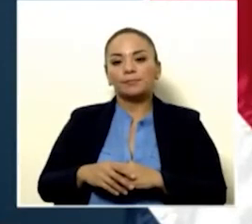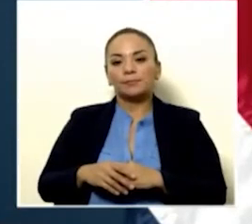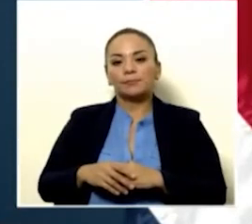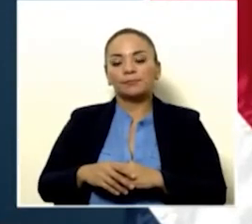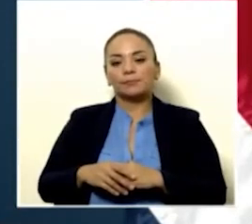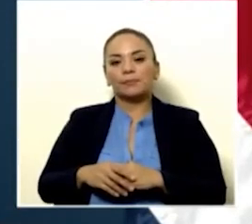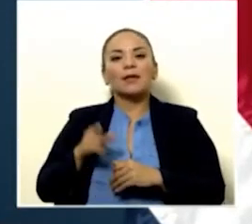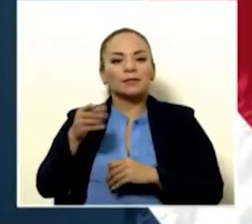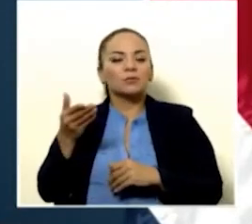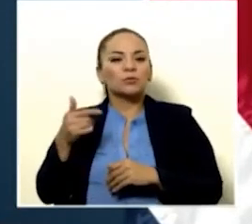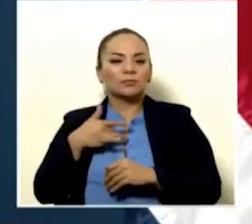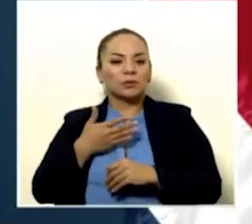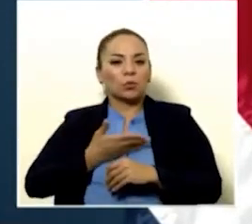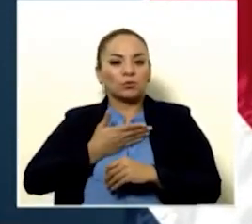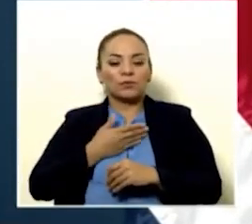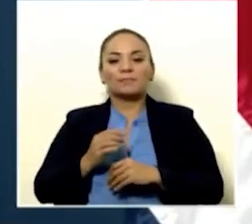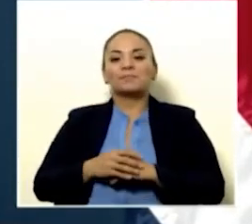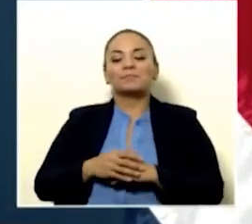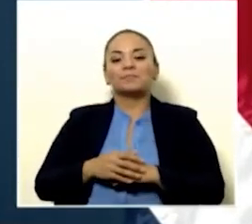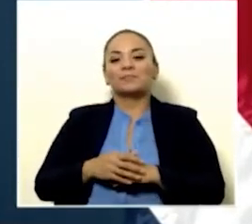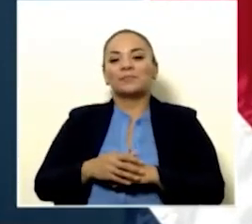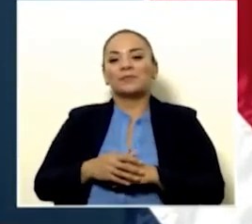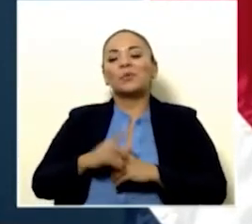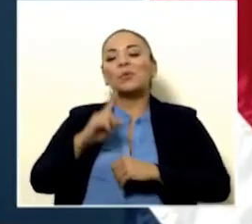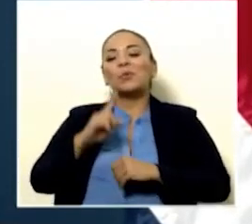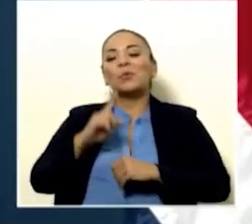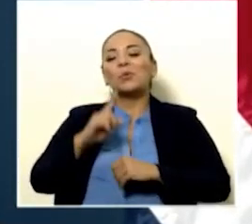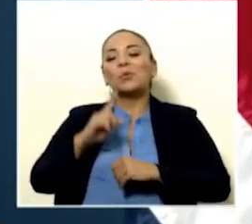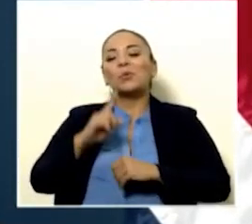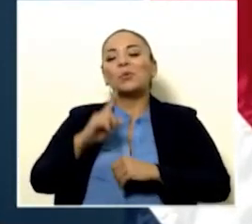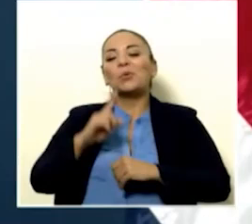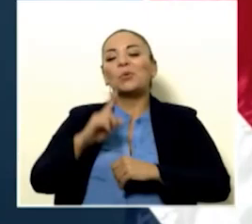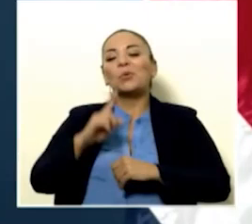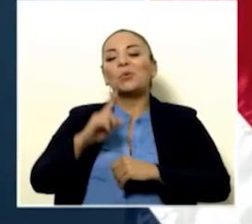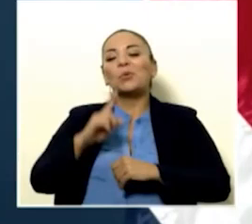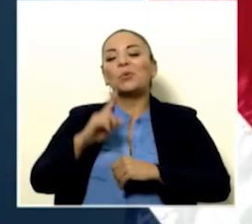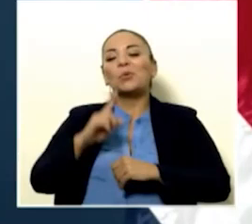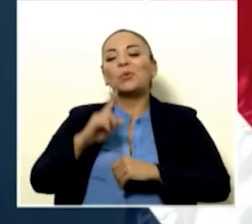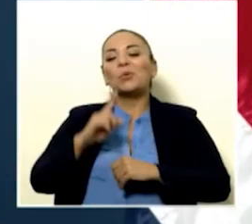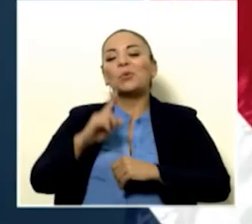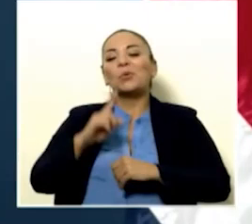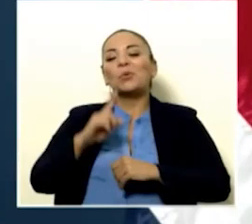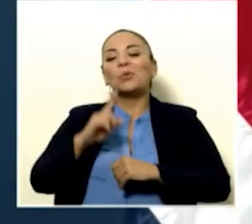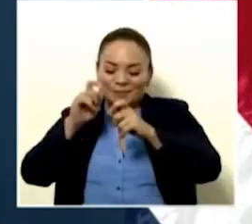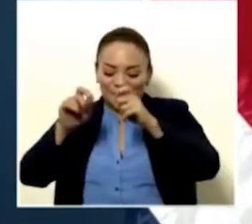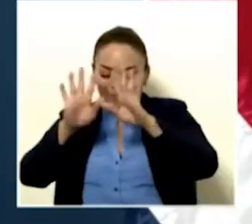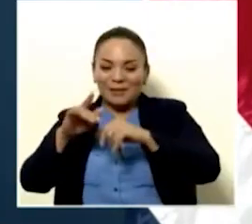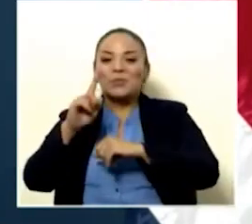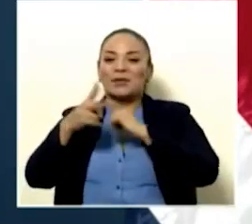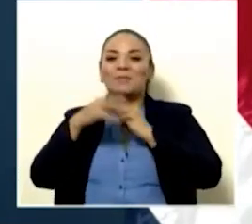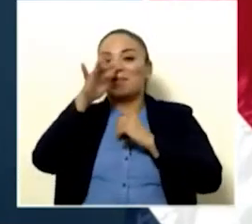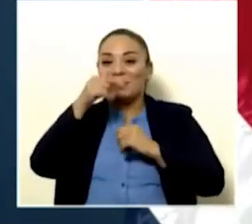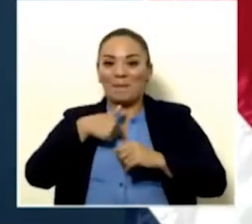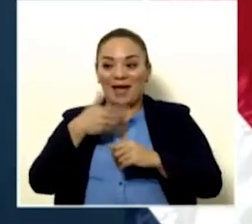estoy orgulloso. A mí en un debate, el candidato, bueno, me voy a callar para no personalizar, me vacilaron porque